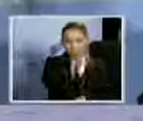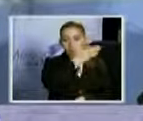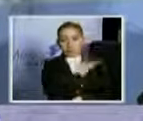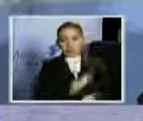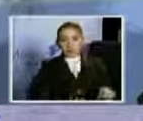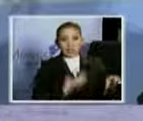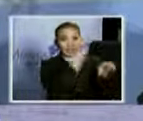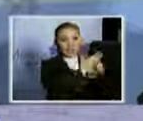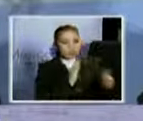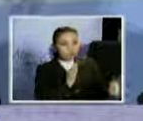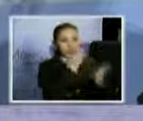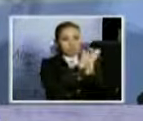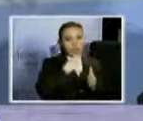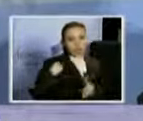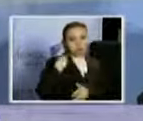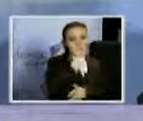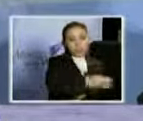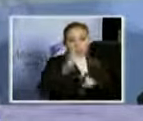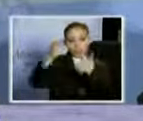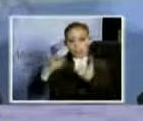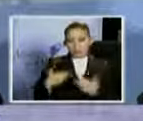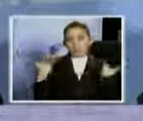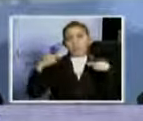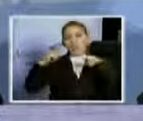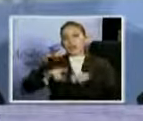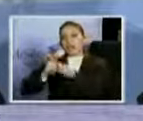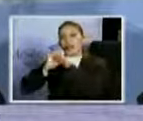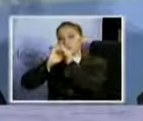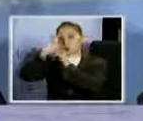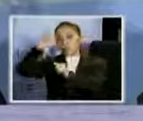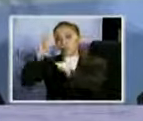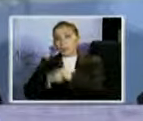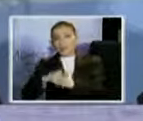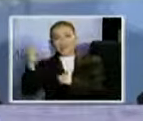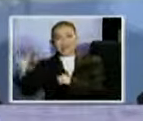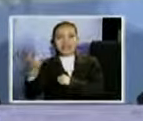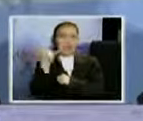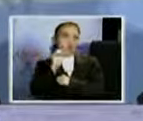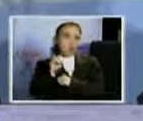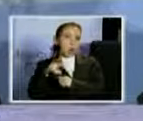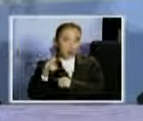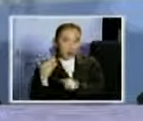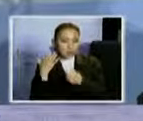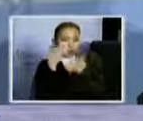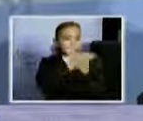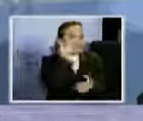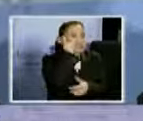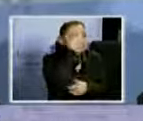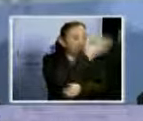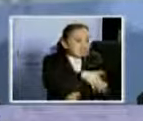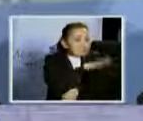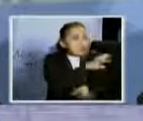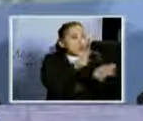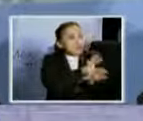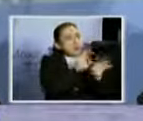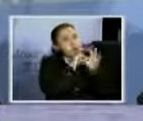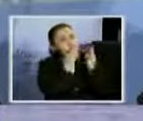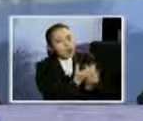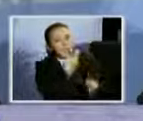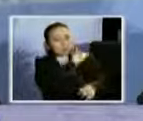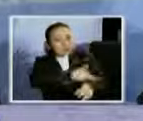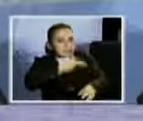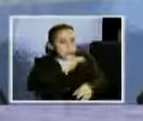Obama recibe en Washington a representantes de la Unión Europea y de las Naciones Unidas en búsqueda de mecanismos y